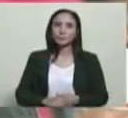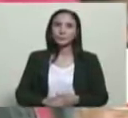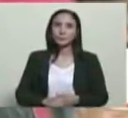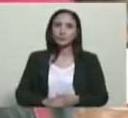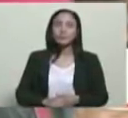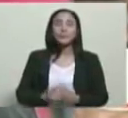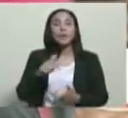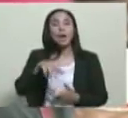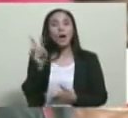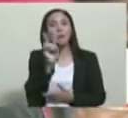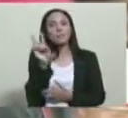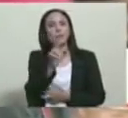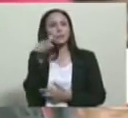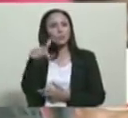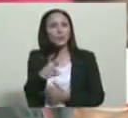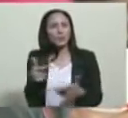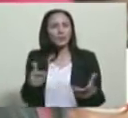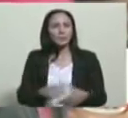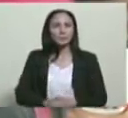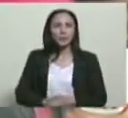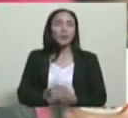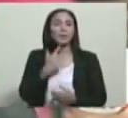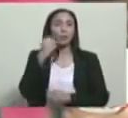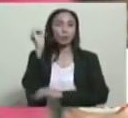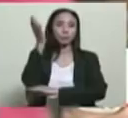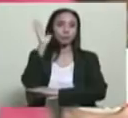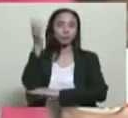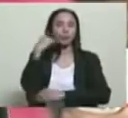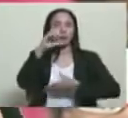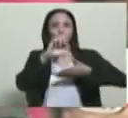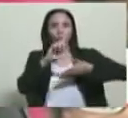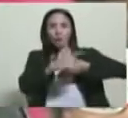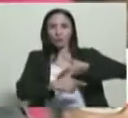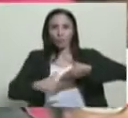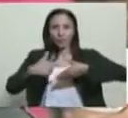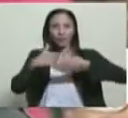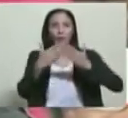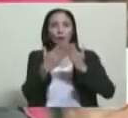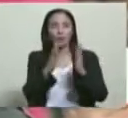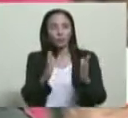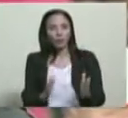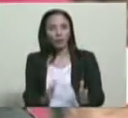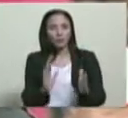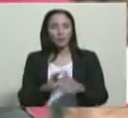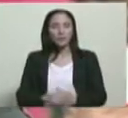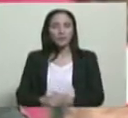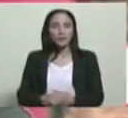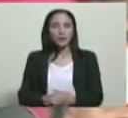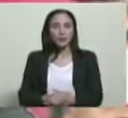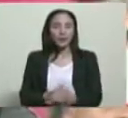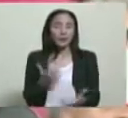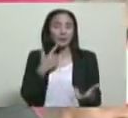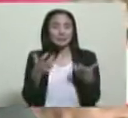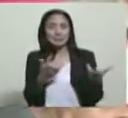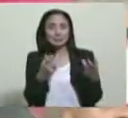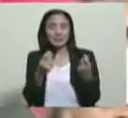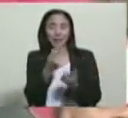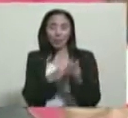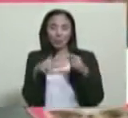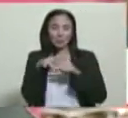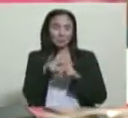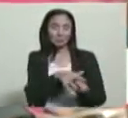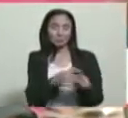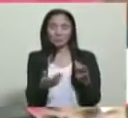Venezuela se constituya en sede del próximo Congreso Latinoamericano y Caribeño de Estudiantes, pues en medio de guerra económica, de